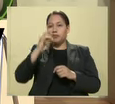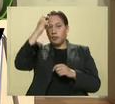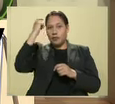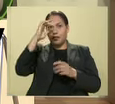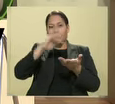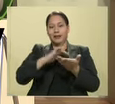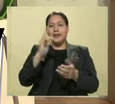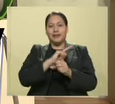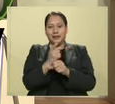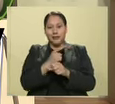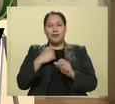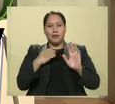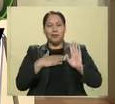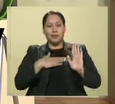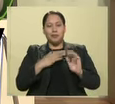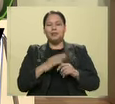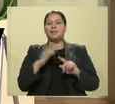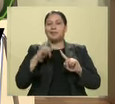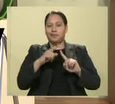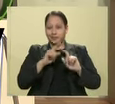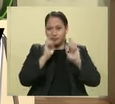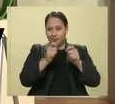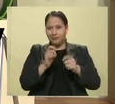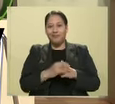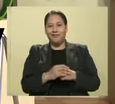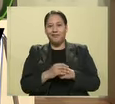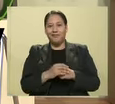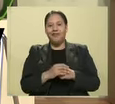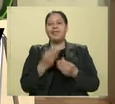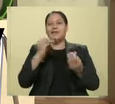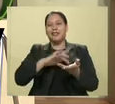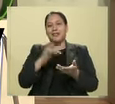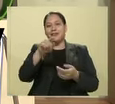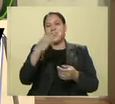Gracias, Las estudio, licenciada. te prometo. De tarea. Bueno, okay, gracias. Muchas gracias. Que tengas buen día.